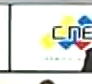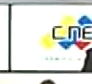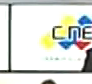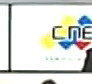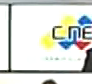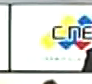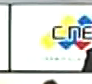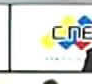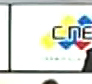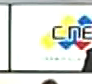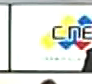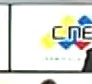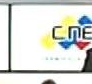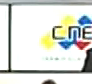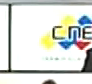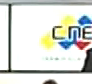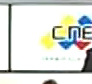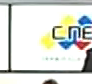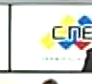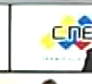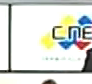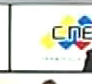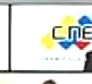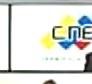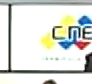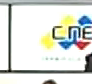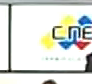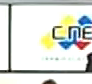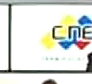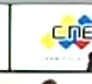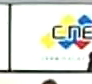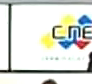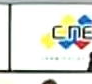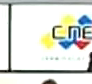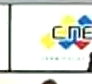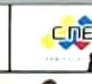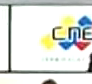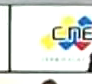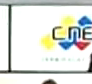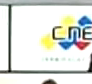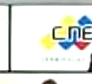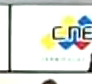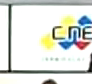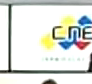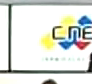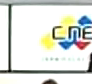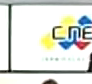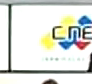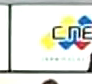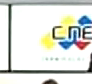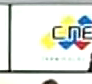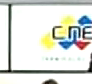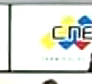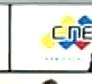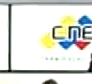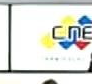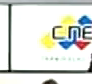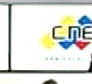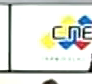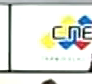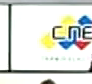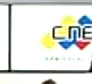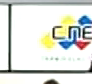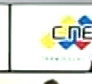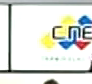los votos obtenidos el día de ayer, 3 de diciembre, en este referéndum consultivo. A continuación, entrega el ciudadano Nicolás Maduro Moros,